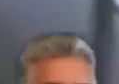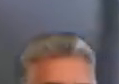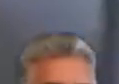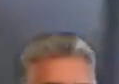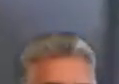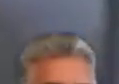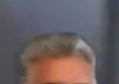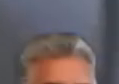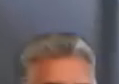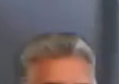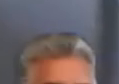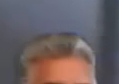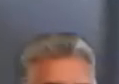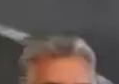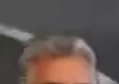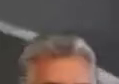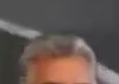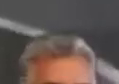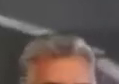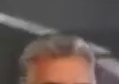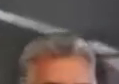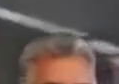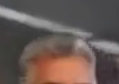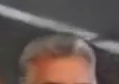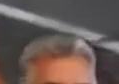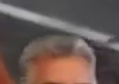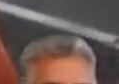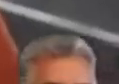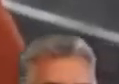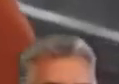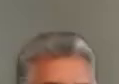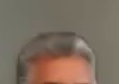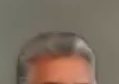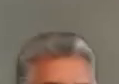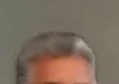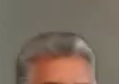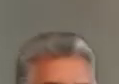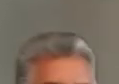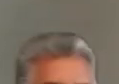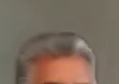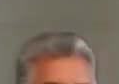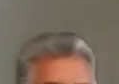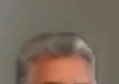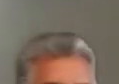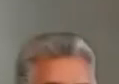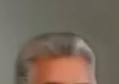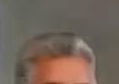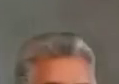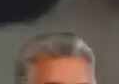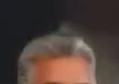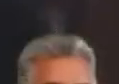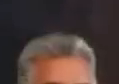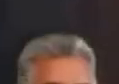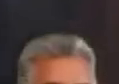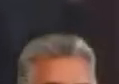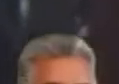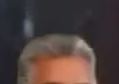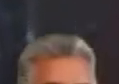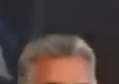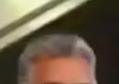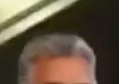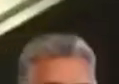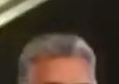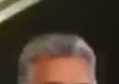incremento del salario mínimo fue por unanimidad de los consejeros de la CONASAMI. Con esto, el salario